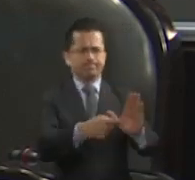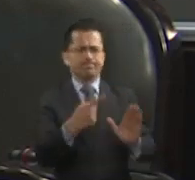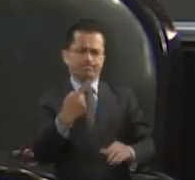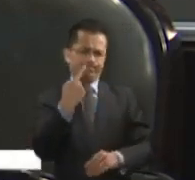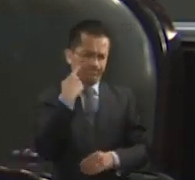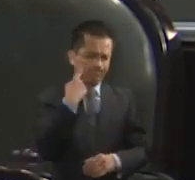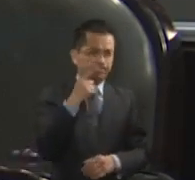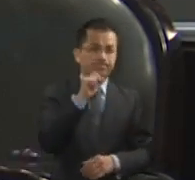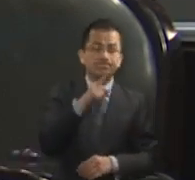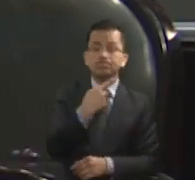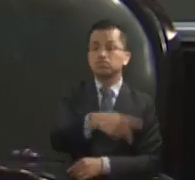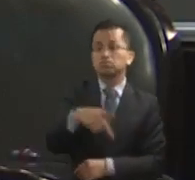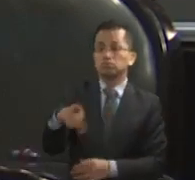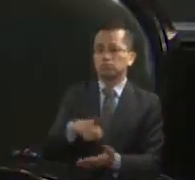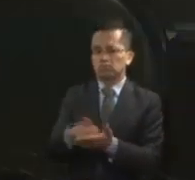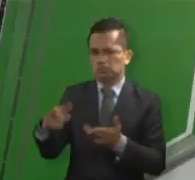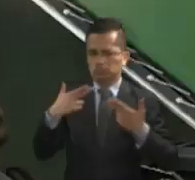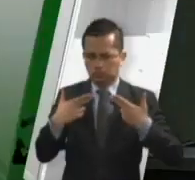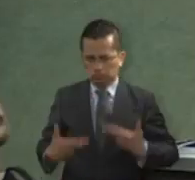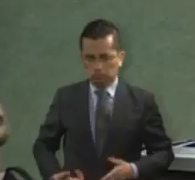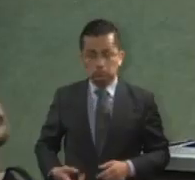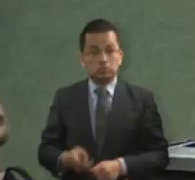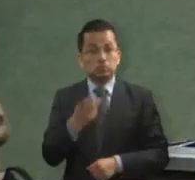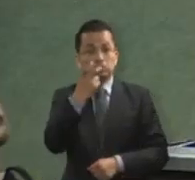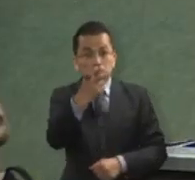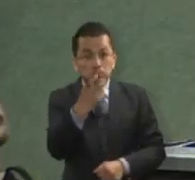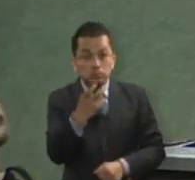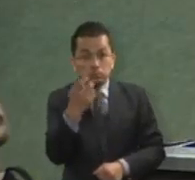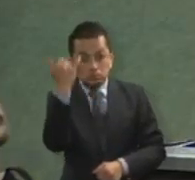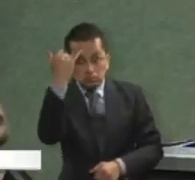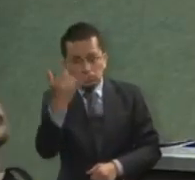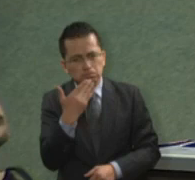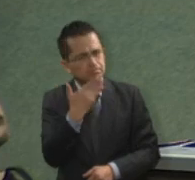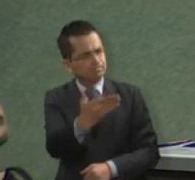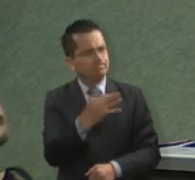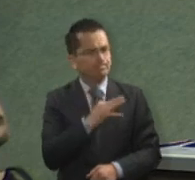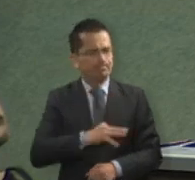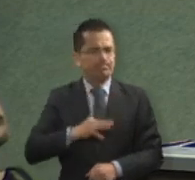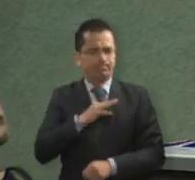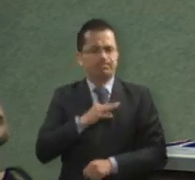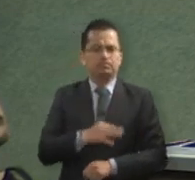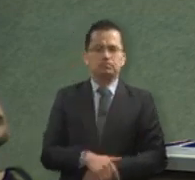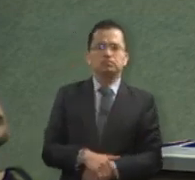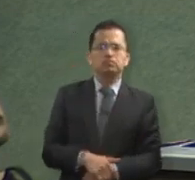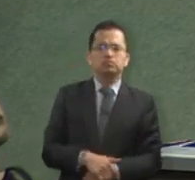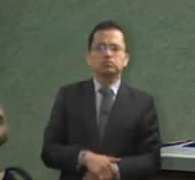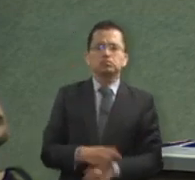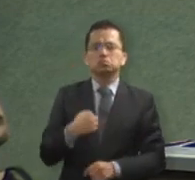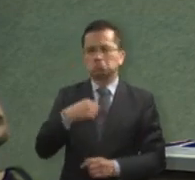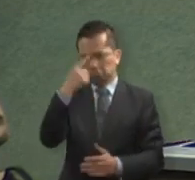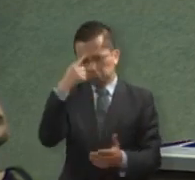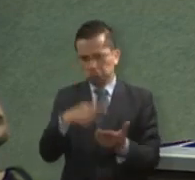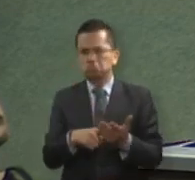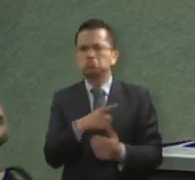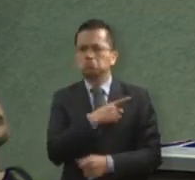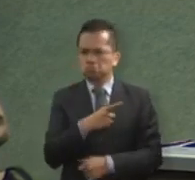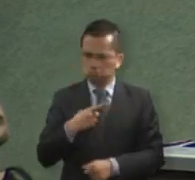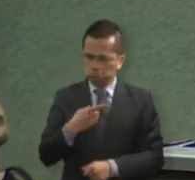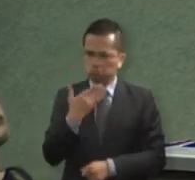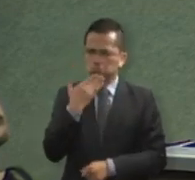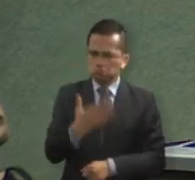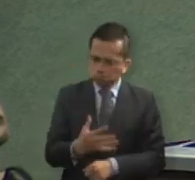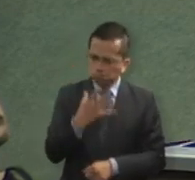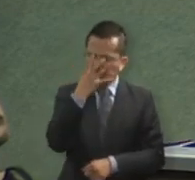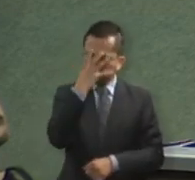general. Enhorabuena por esa decisión. Me parece que tenemos que hacer de verdad un esfuerzo serio y a fondo